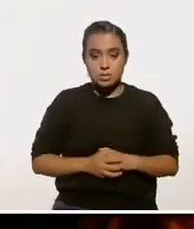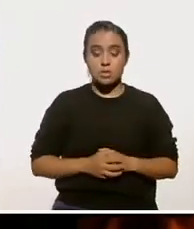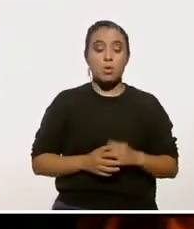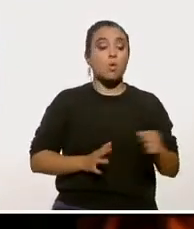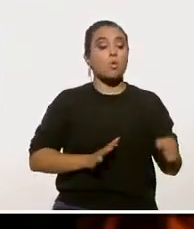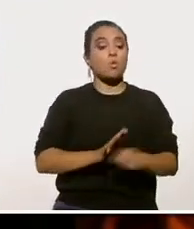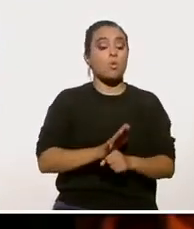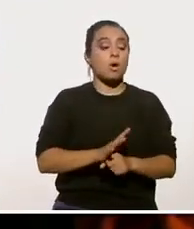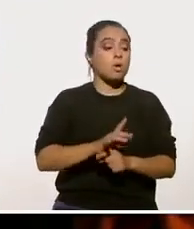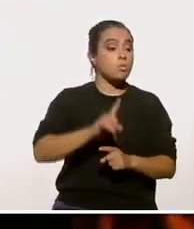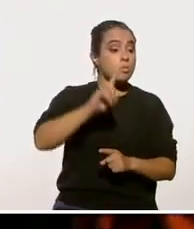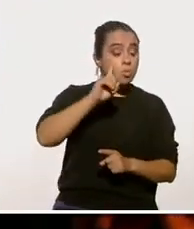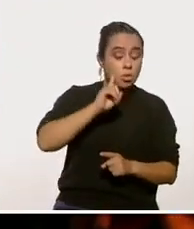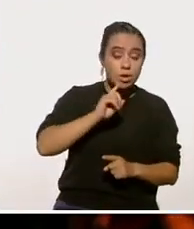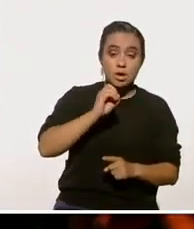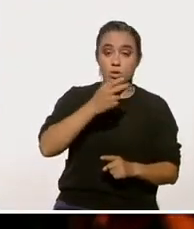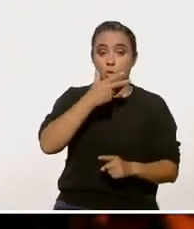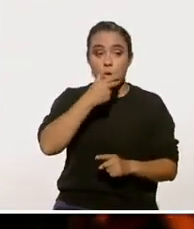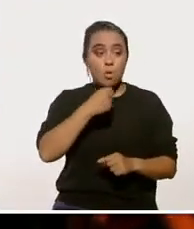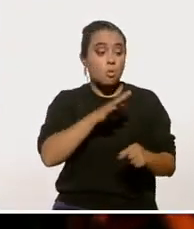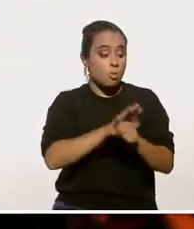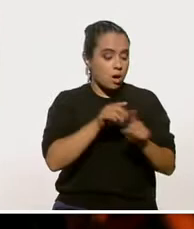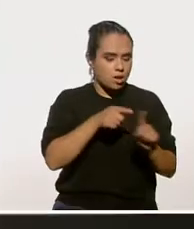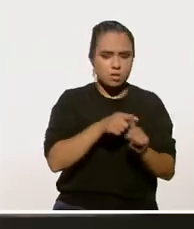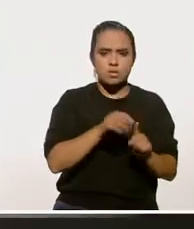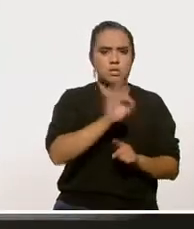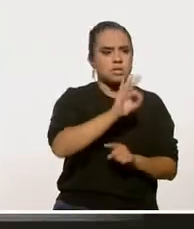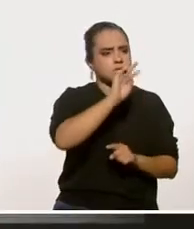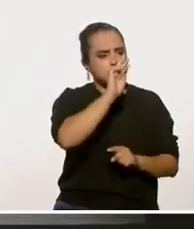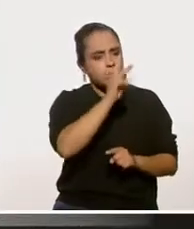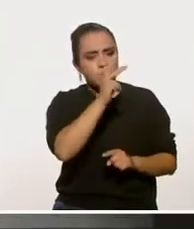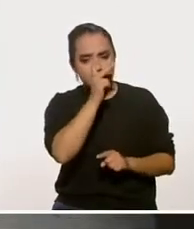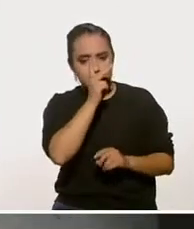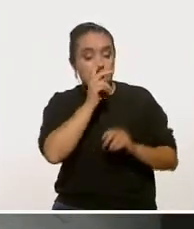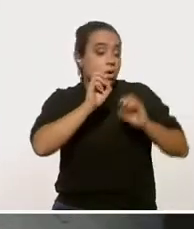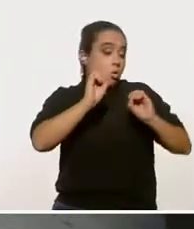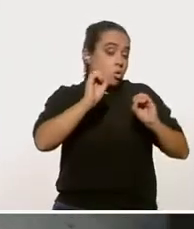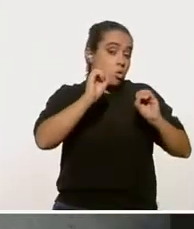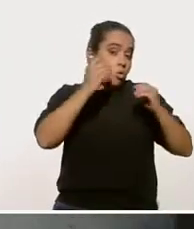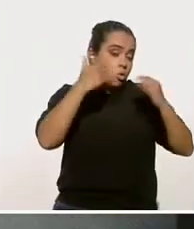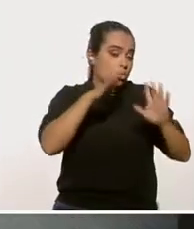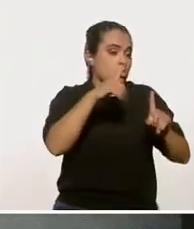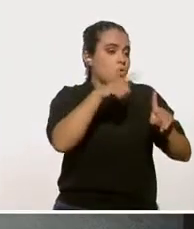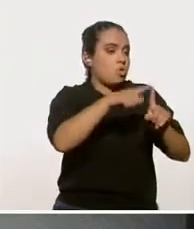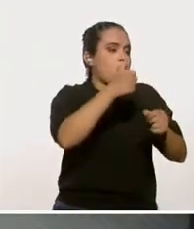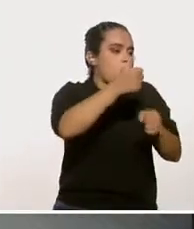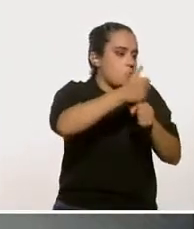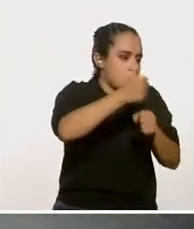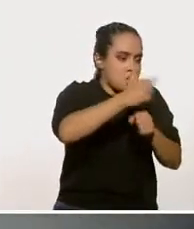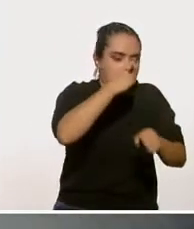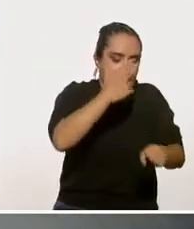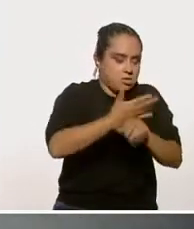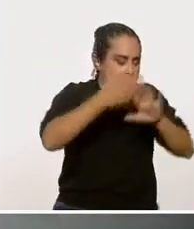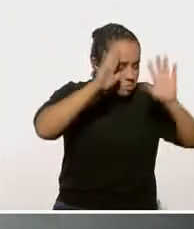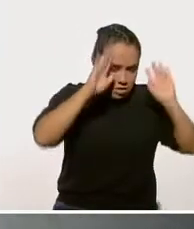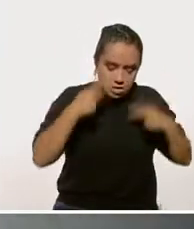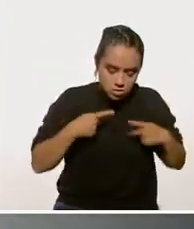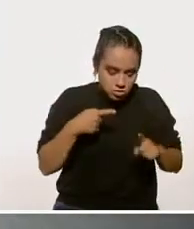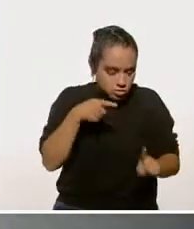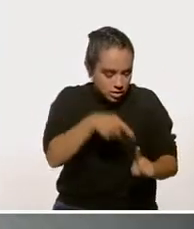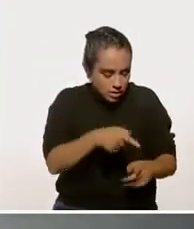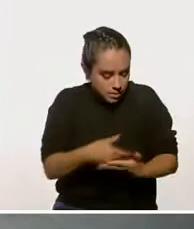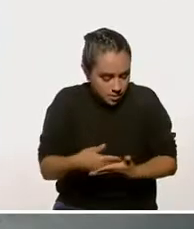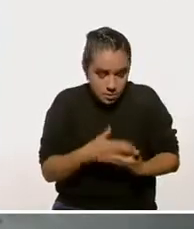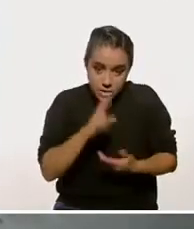género específico para los cuidadores primarios, puede ser mamá, papá o quien esté al cargo del niño, ¿no? Quien sea, pero